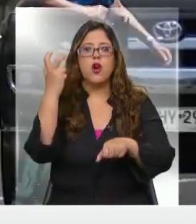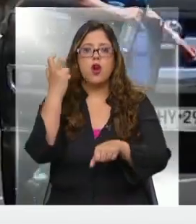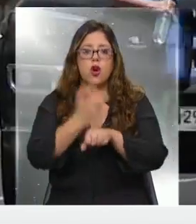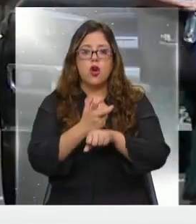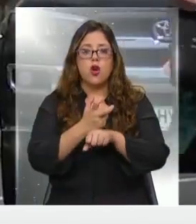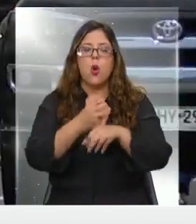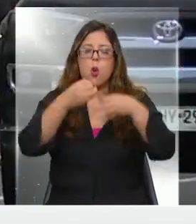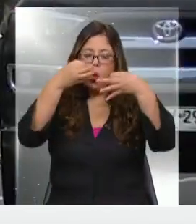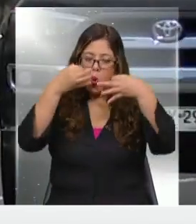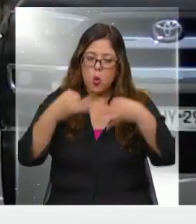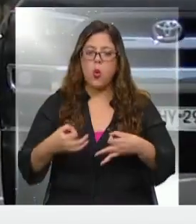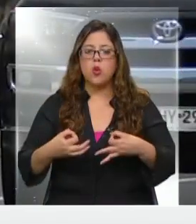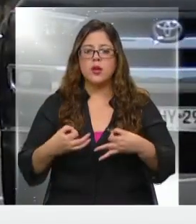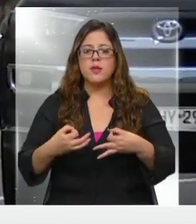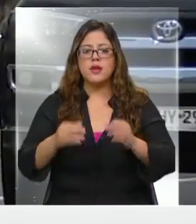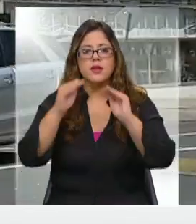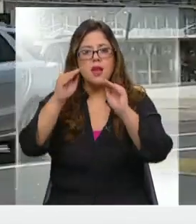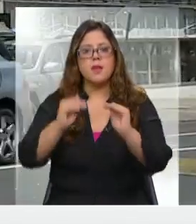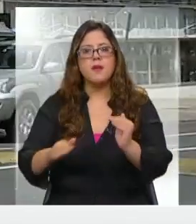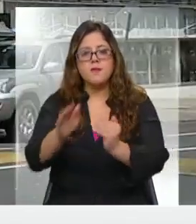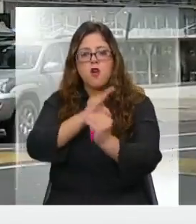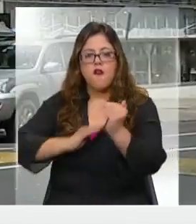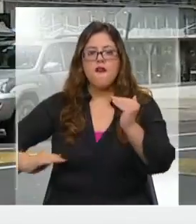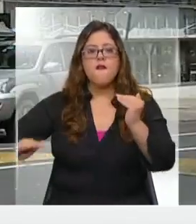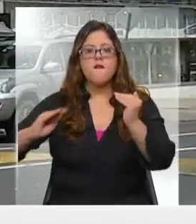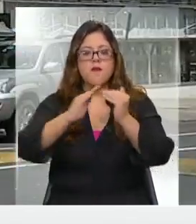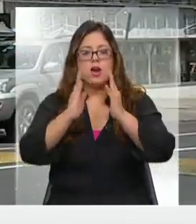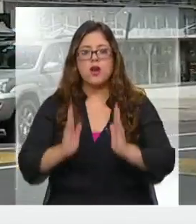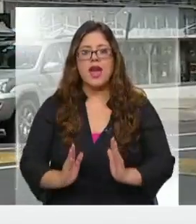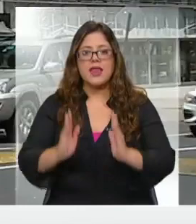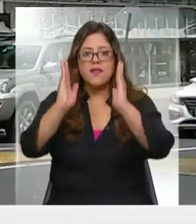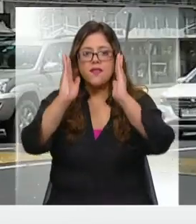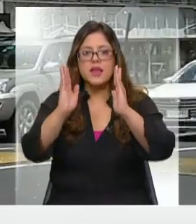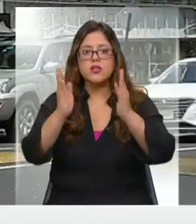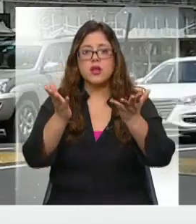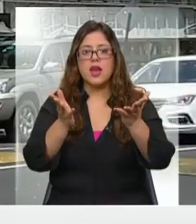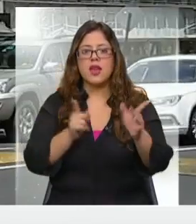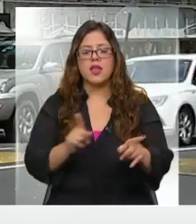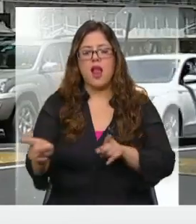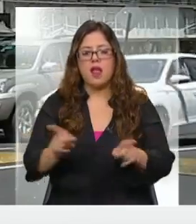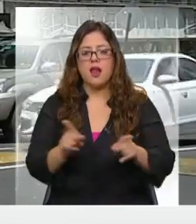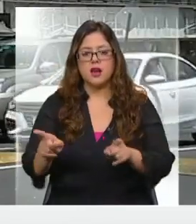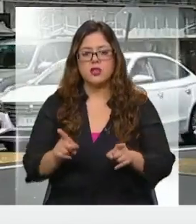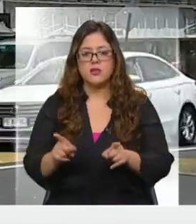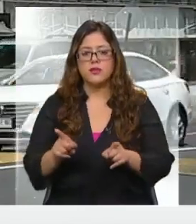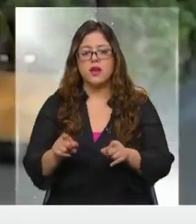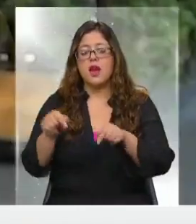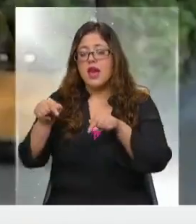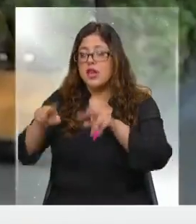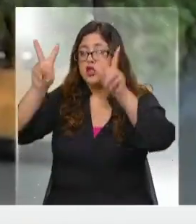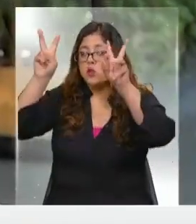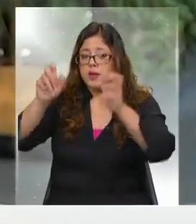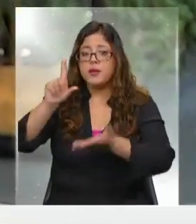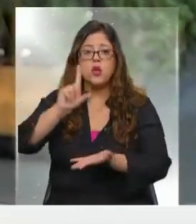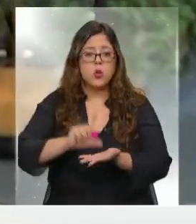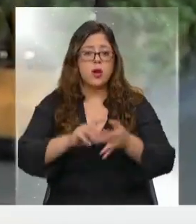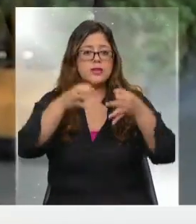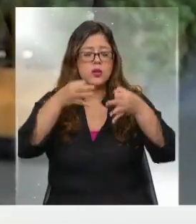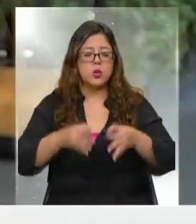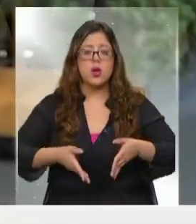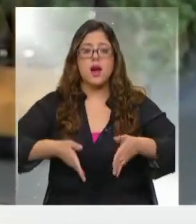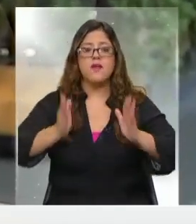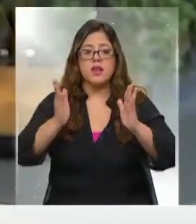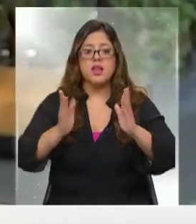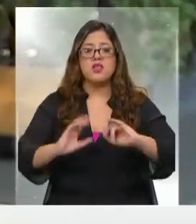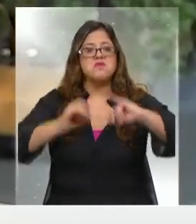ocurrió precisamente en el mismo barrio donde queda el edificio de la delegación. Supuestamente venimos a un lugar que es tranquilo, que es seguro, una avenida